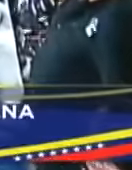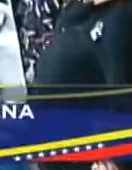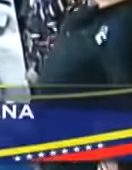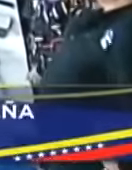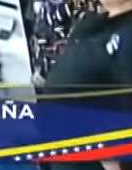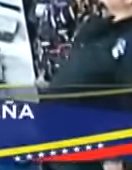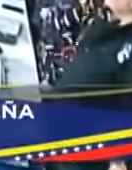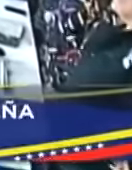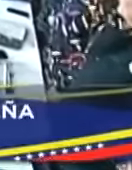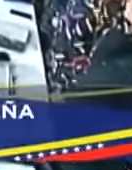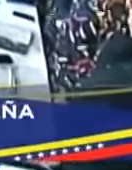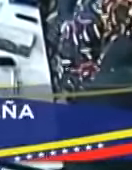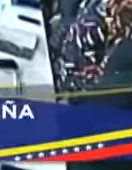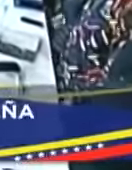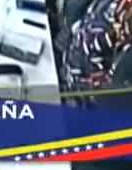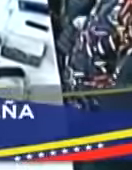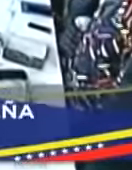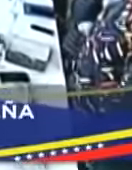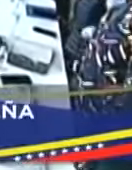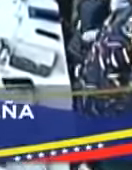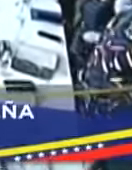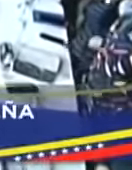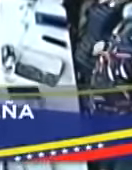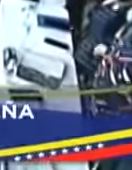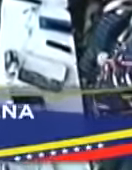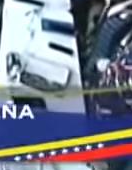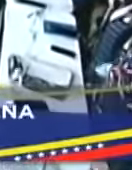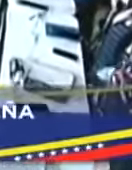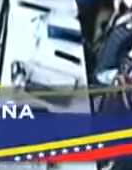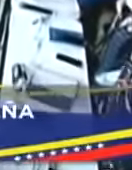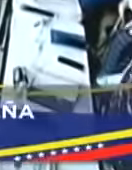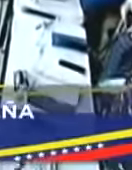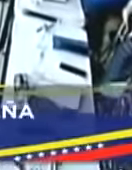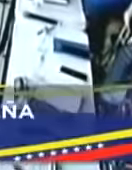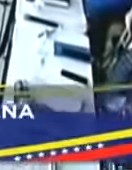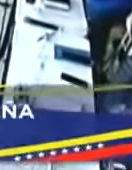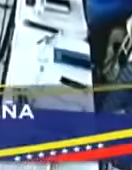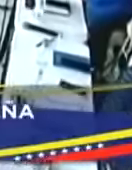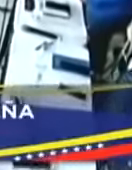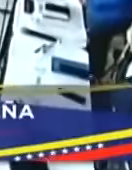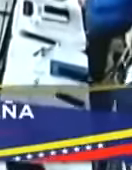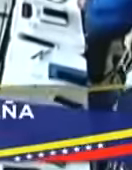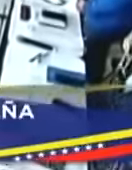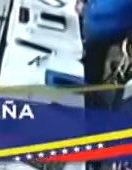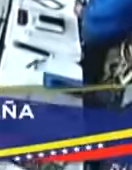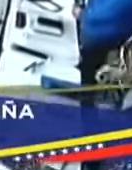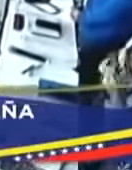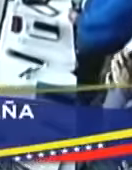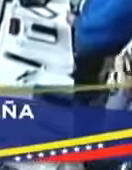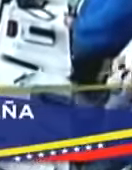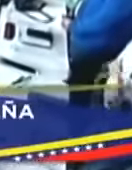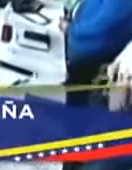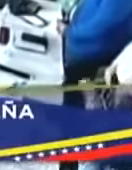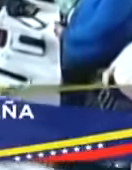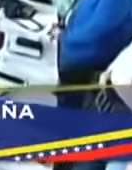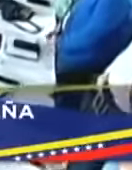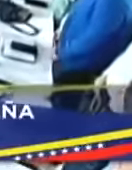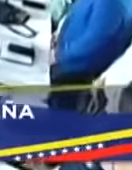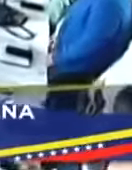268.000 calles, 48.000 comunidades, 15.000 unidades de batalla Bolívar Chávez, una gran